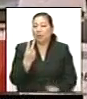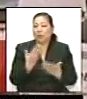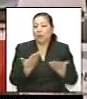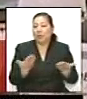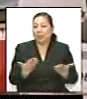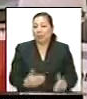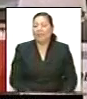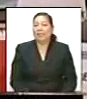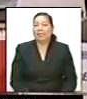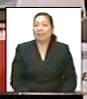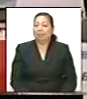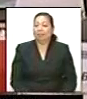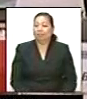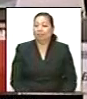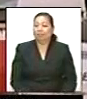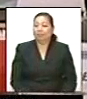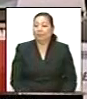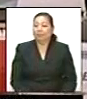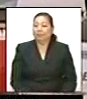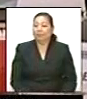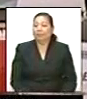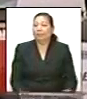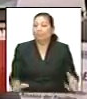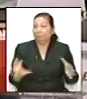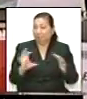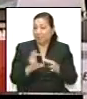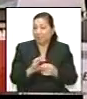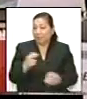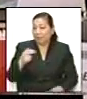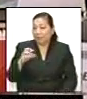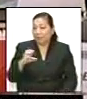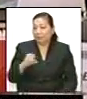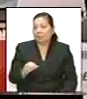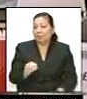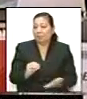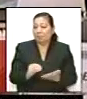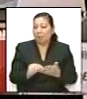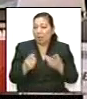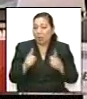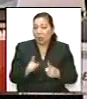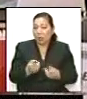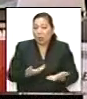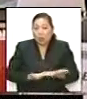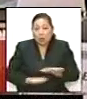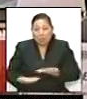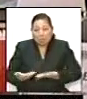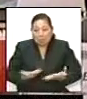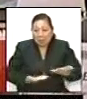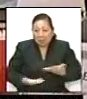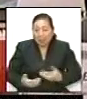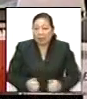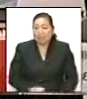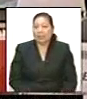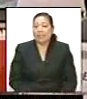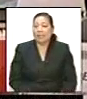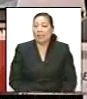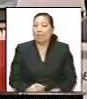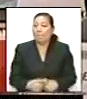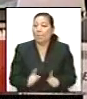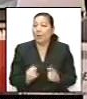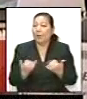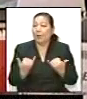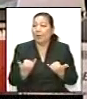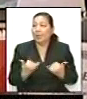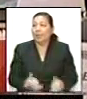Entiendo de que, por cierto, la Alianza del Pacífico es más que un acuerdo comercial, abarca distintos factores, pero que duda cabe